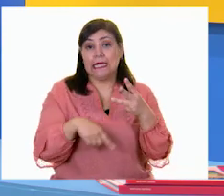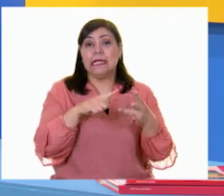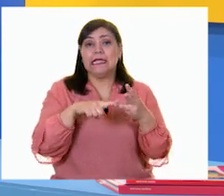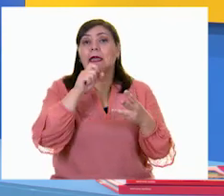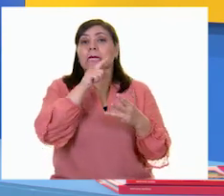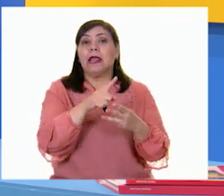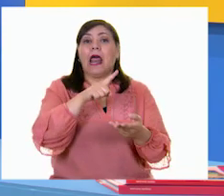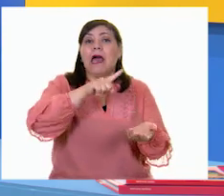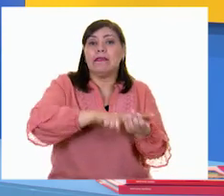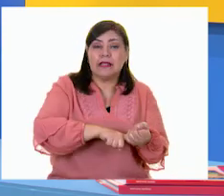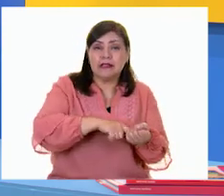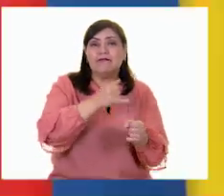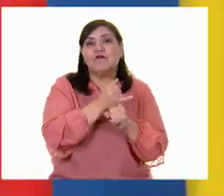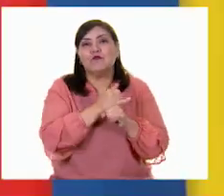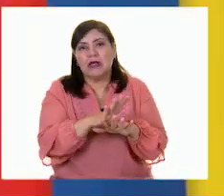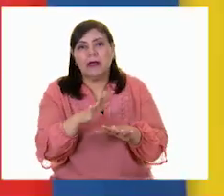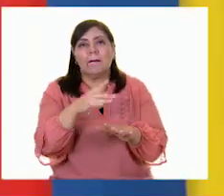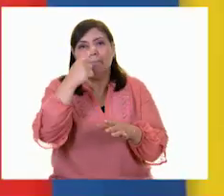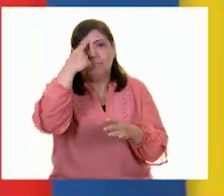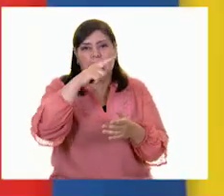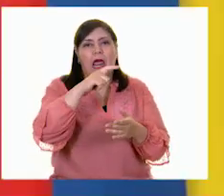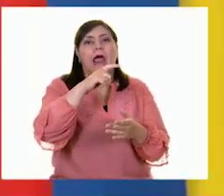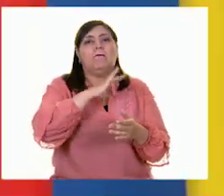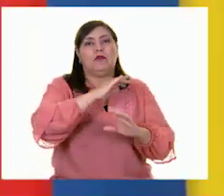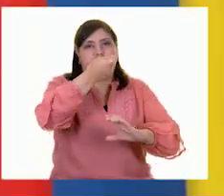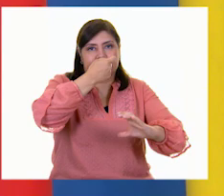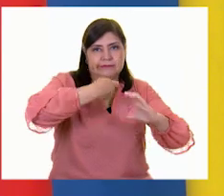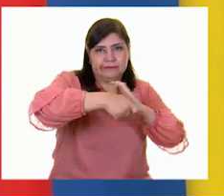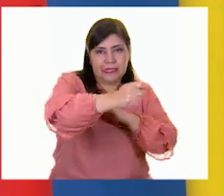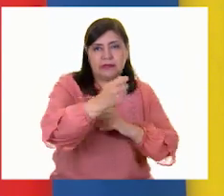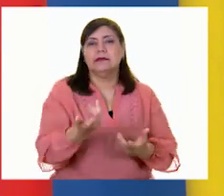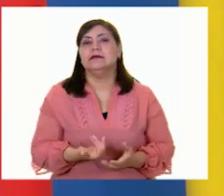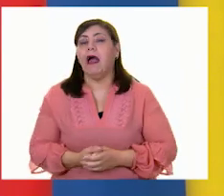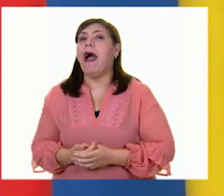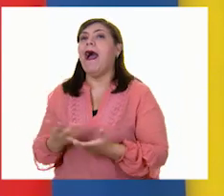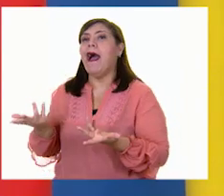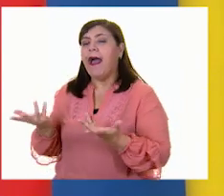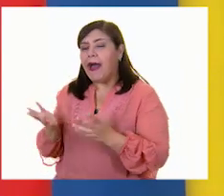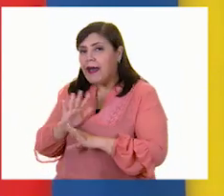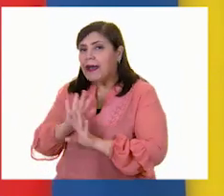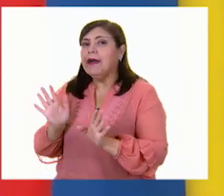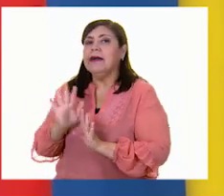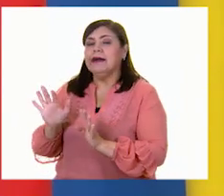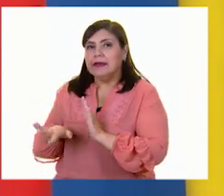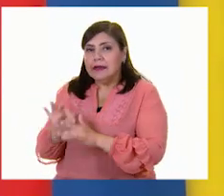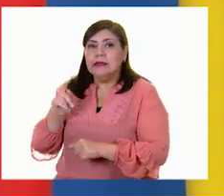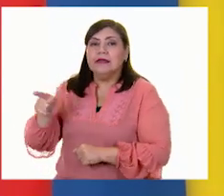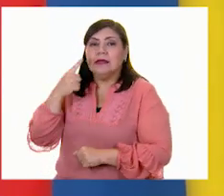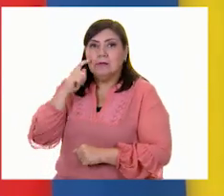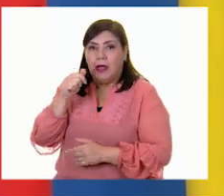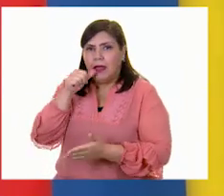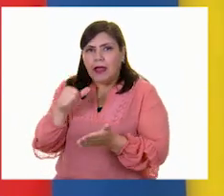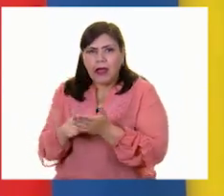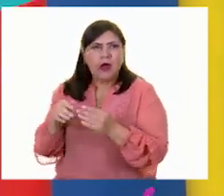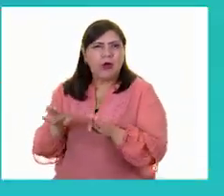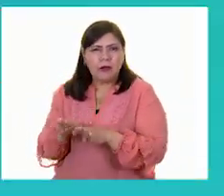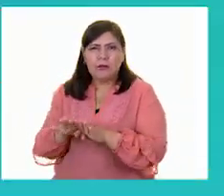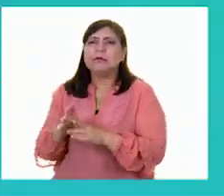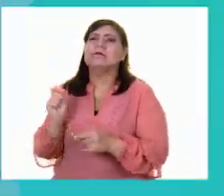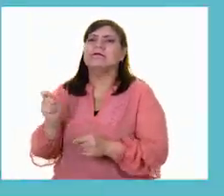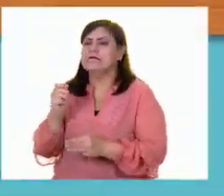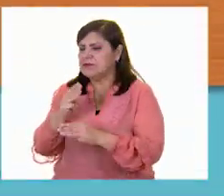requieren para el envío. O sea que por lo visto nos convertiremos en expertas en materia de cartas. ¿Y qué materiales vamos a